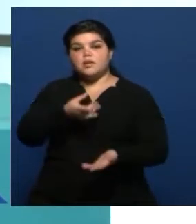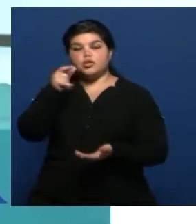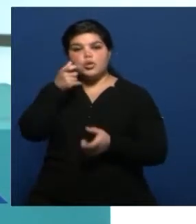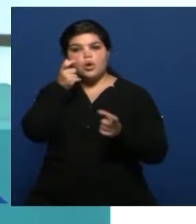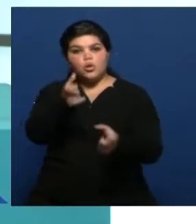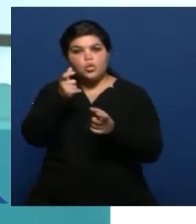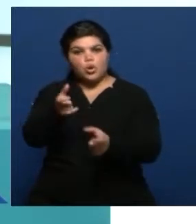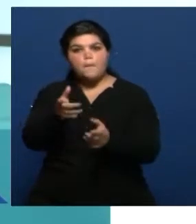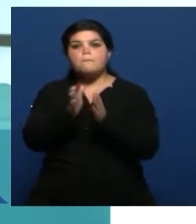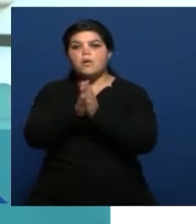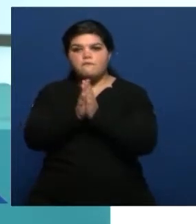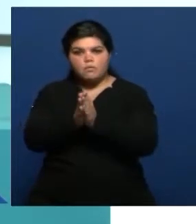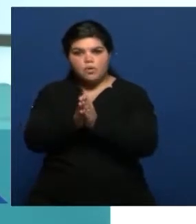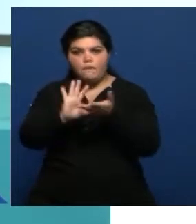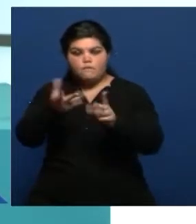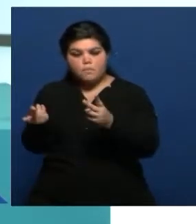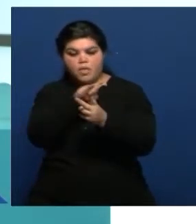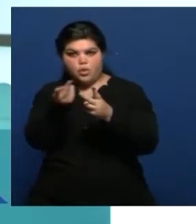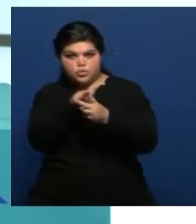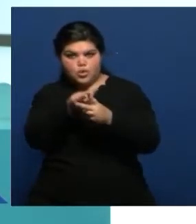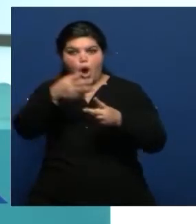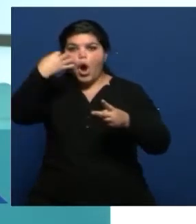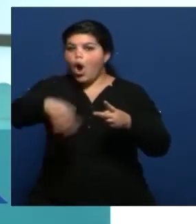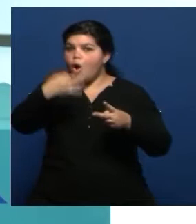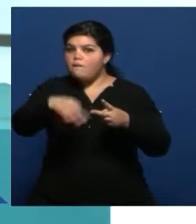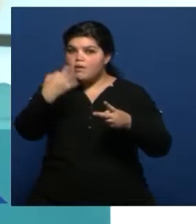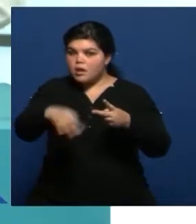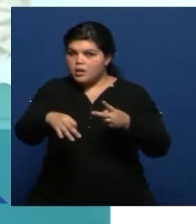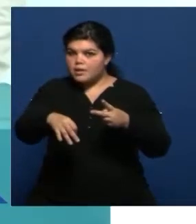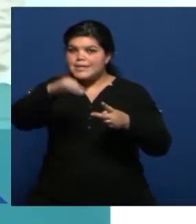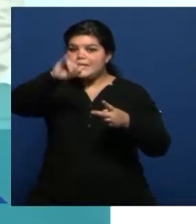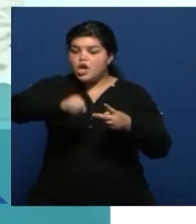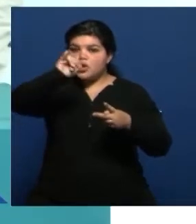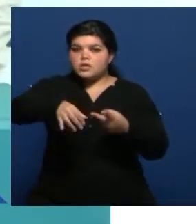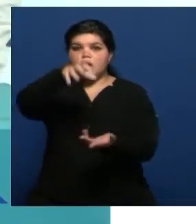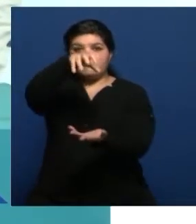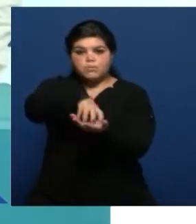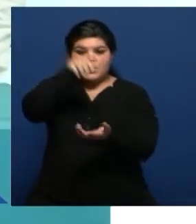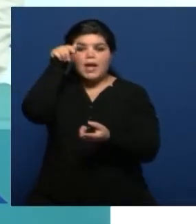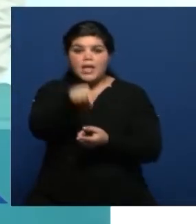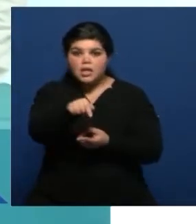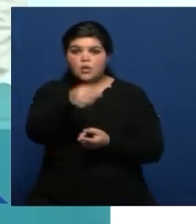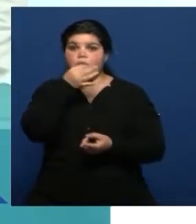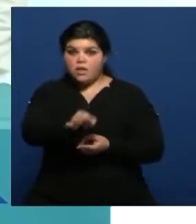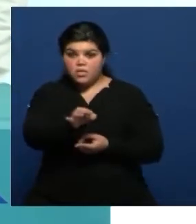medida precautoria. Haga dos cosas. Obligue a los comercios a que en la garrafa